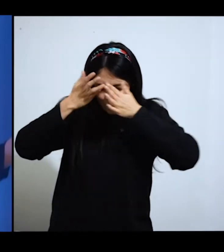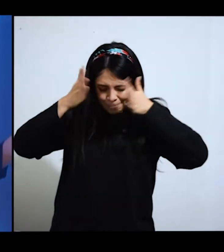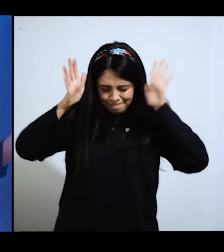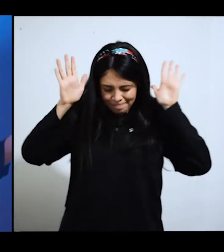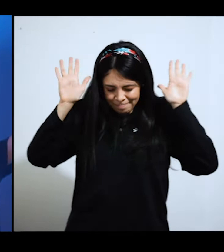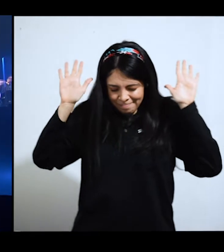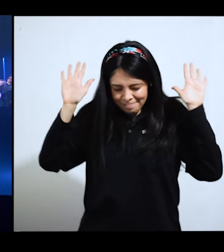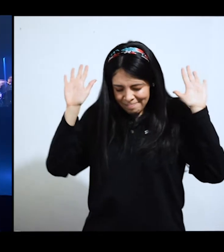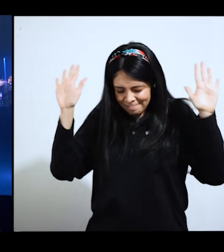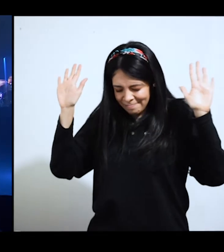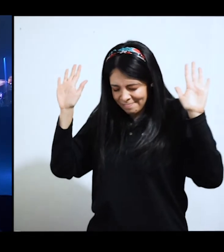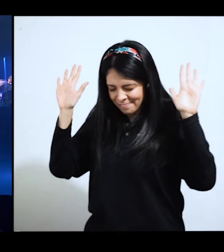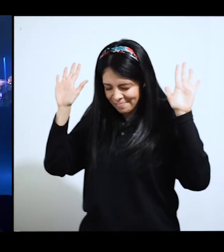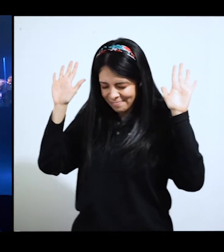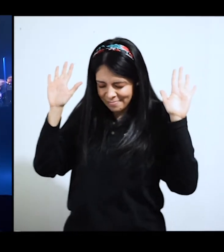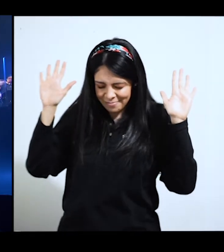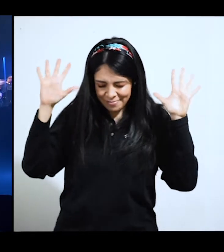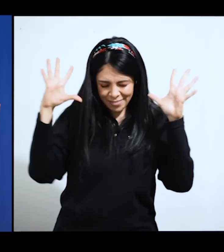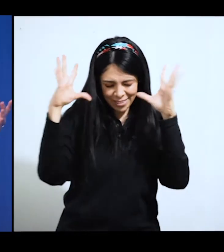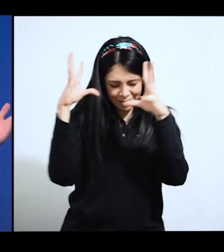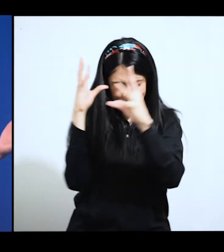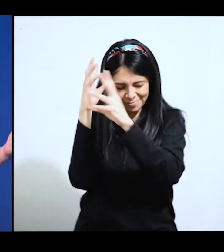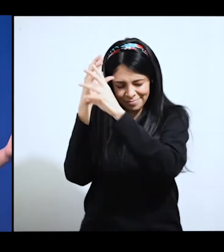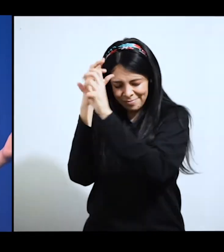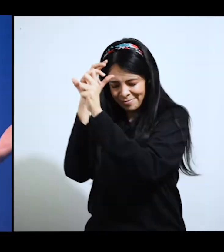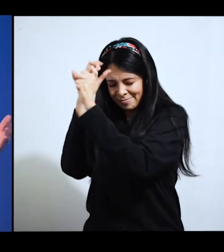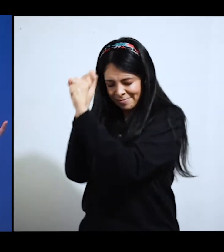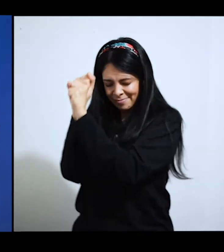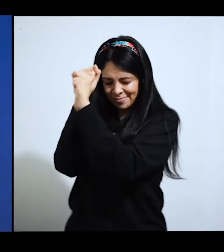permaneceré postrado